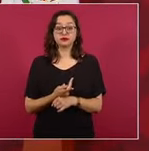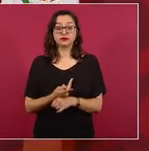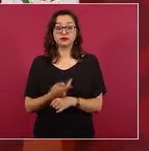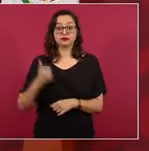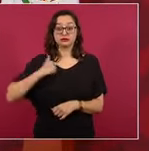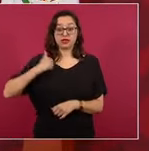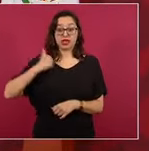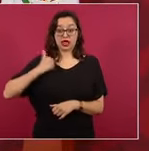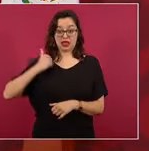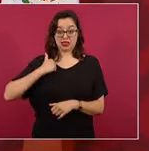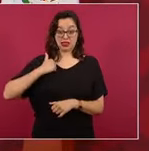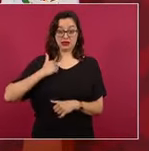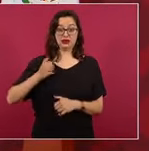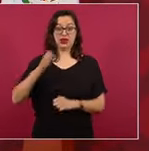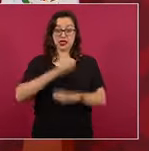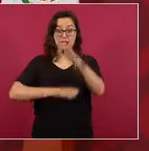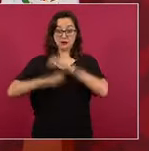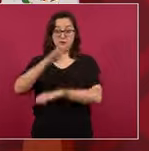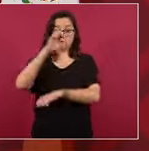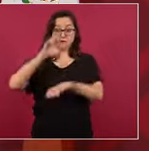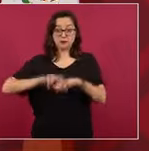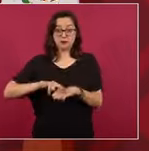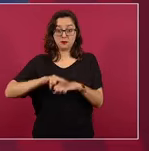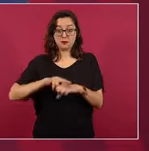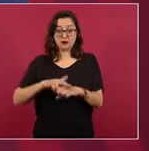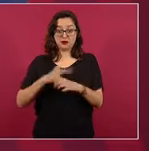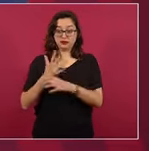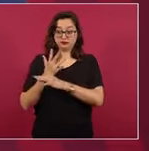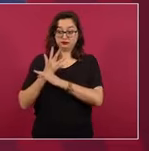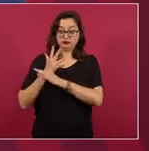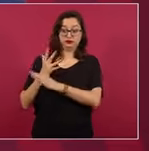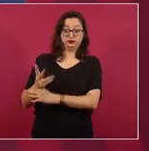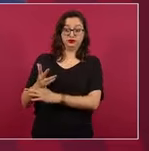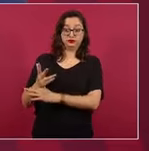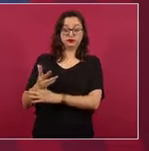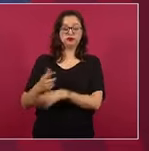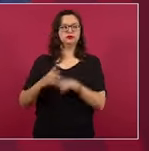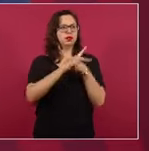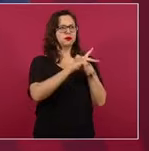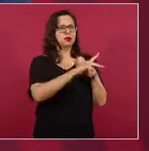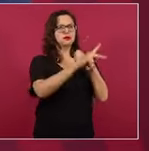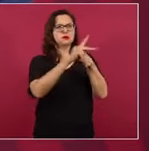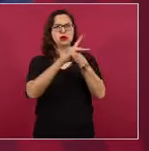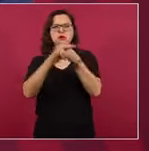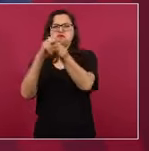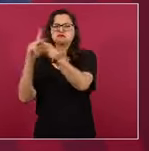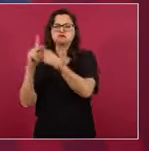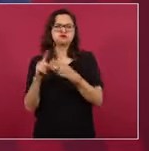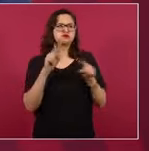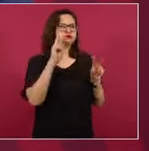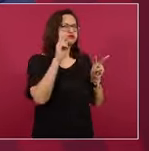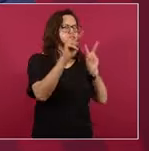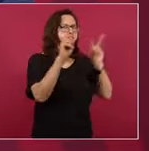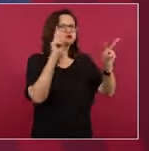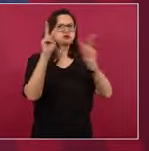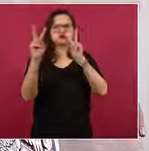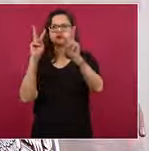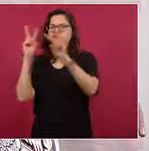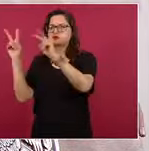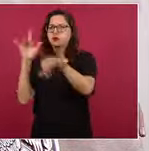de Canadá que él había estado en varios países, pero que nunca había visto tanta corrupción como en